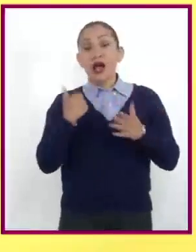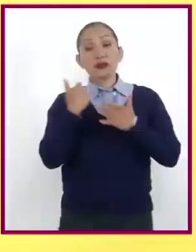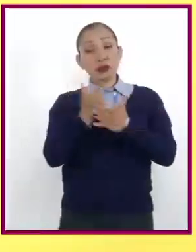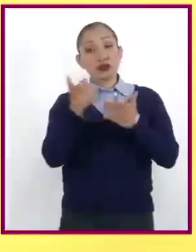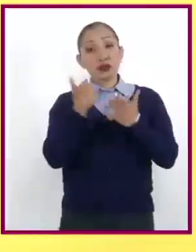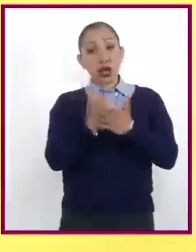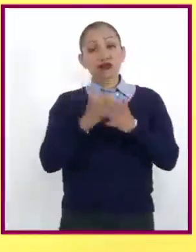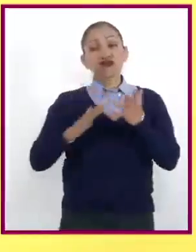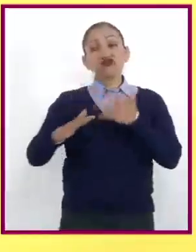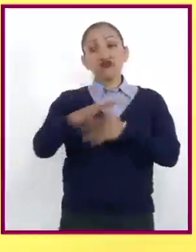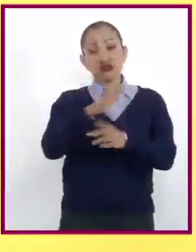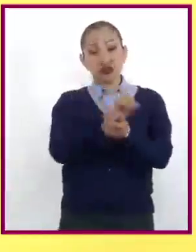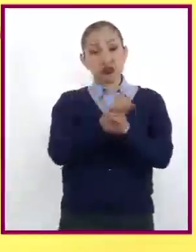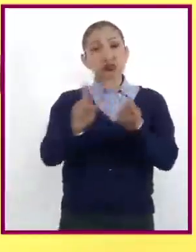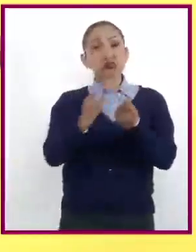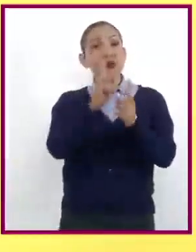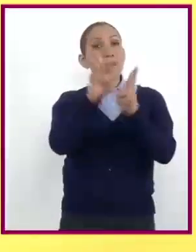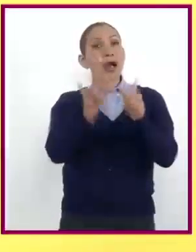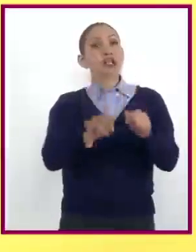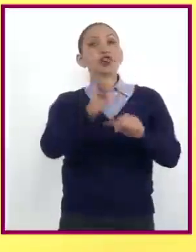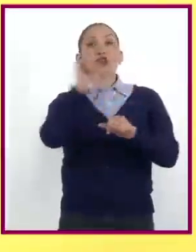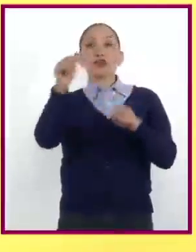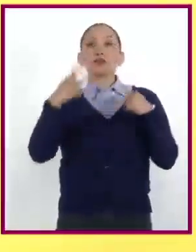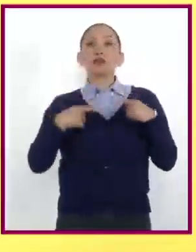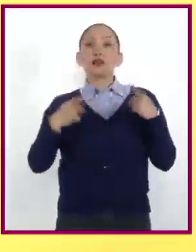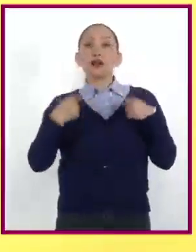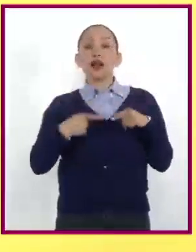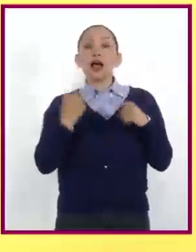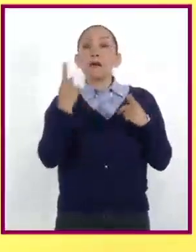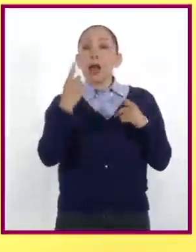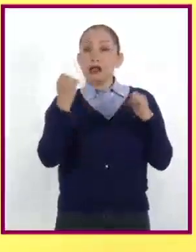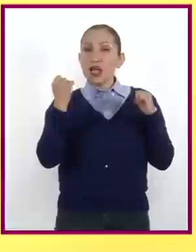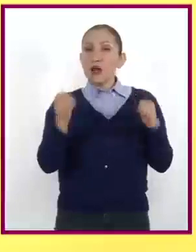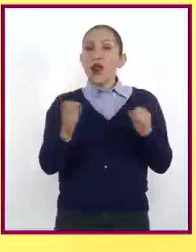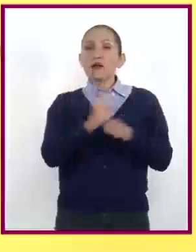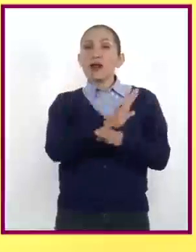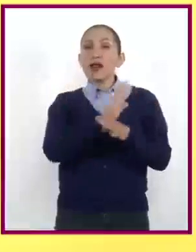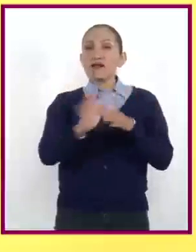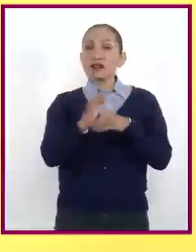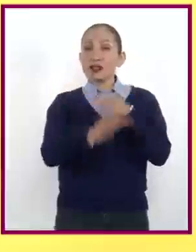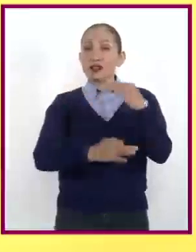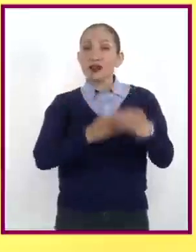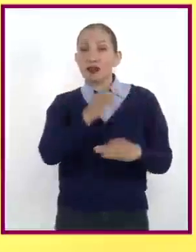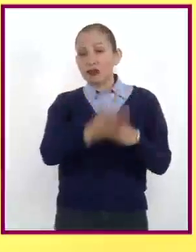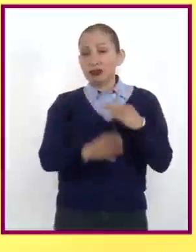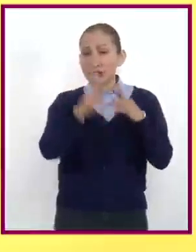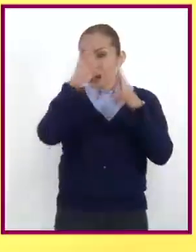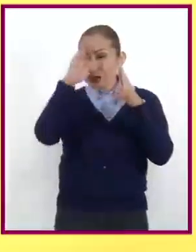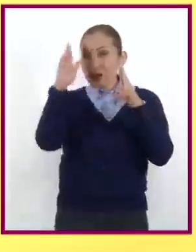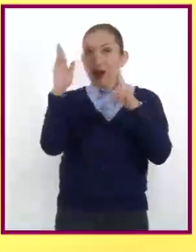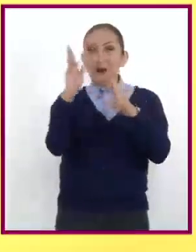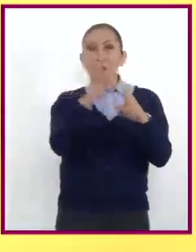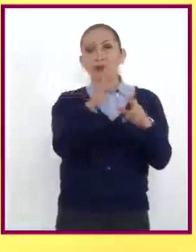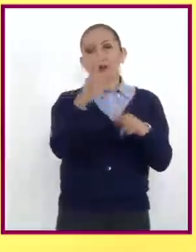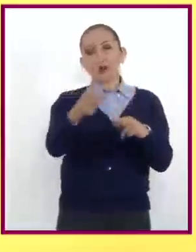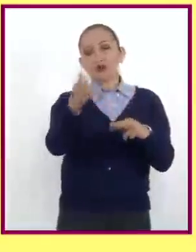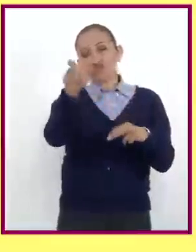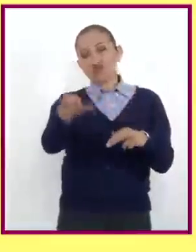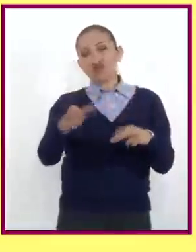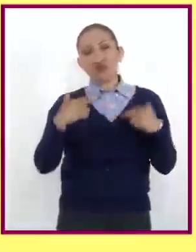favoreciendo una convivencia pacífica con los otros a fin de asegurar el bienestar para todos y el respeto a su